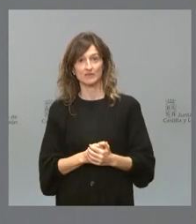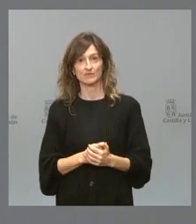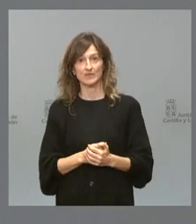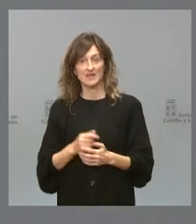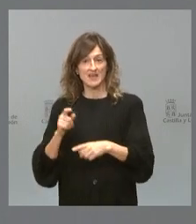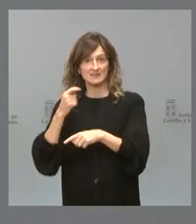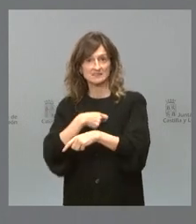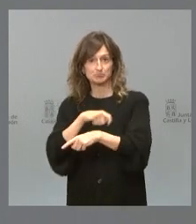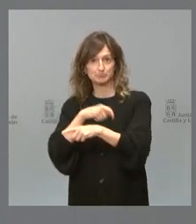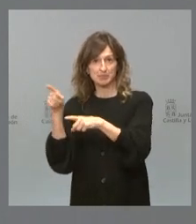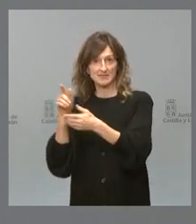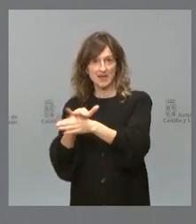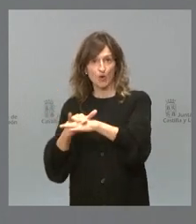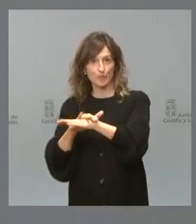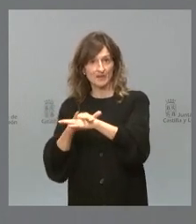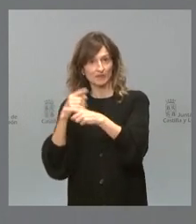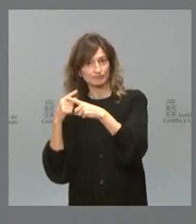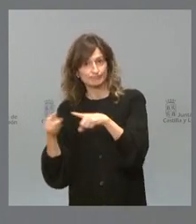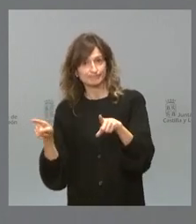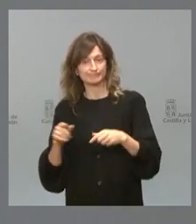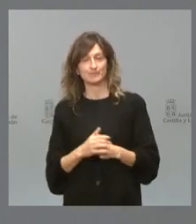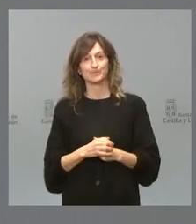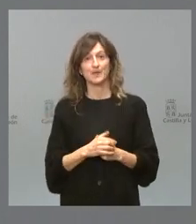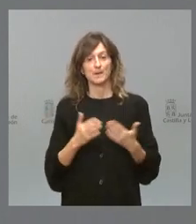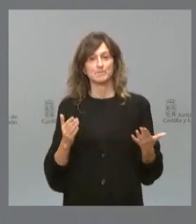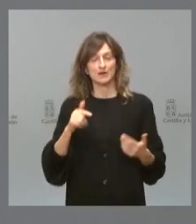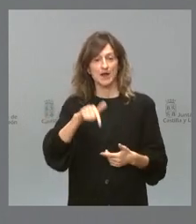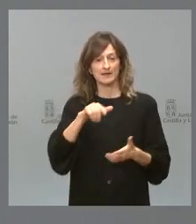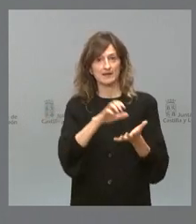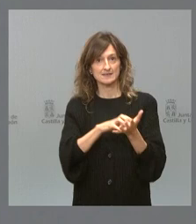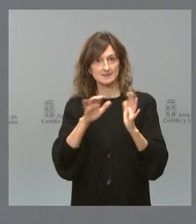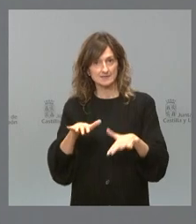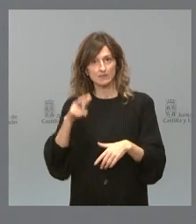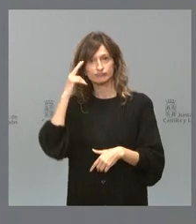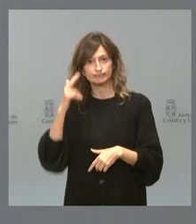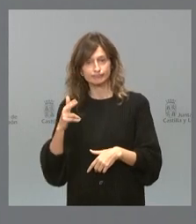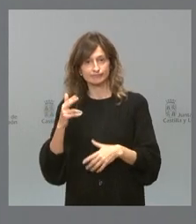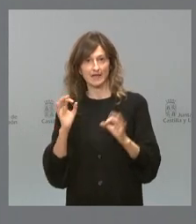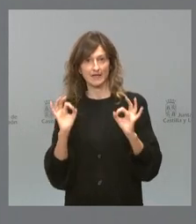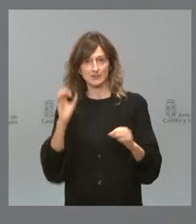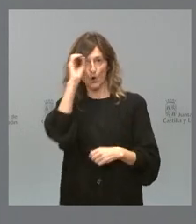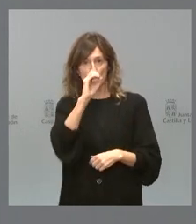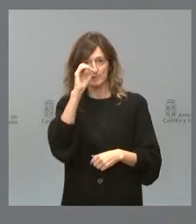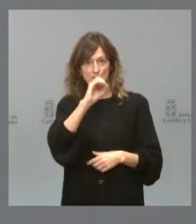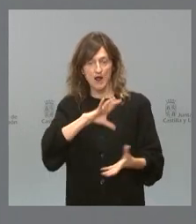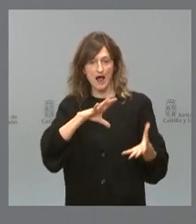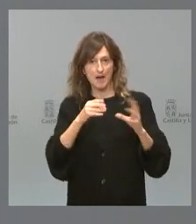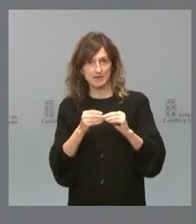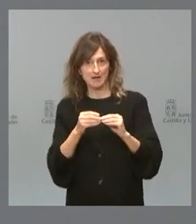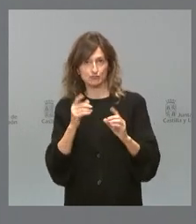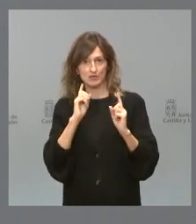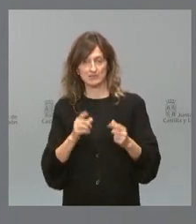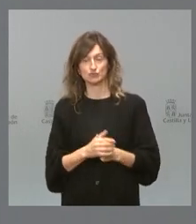que no se estila por parte del gobierno de España lo que estoy diciendo pero en caso de Castilla y león es como lo vemos y es lo que aplicamos también para este caso